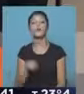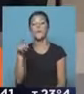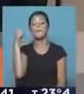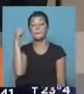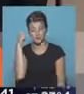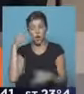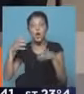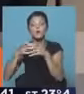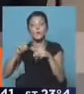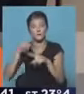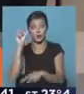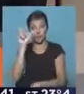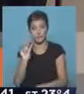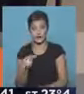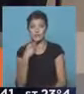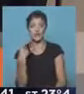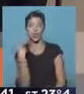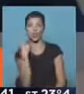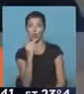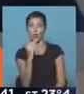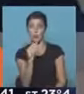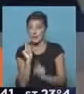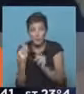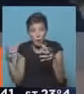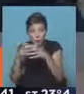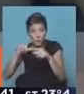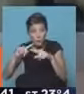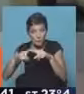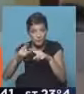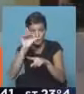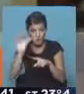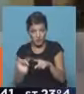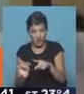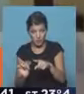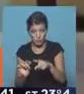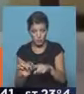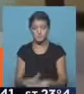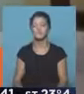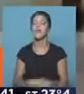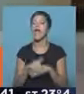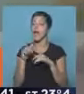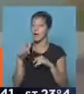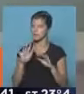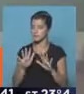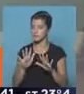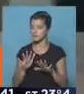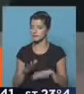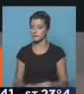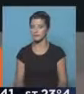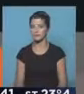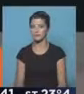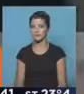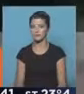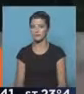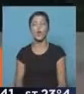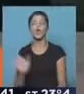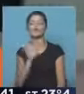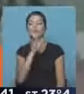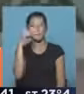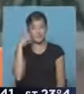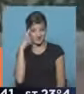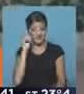republicano le dijo que no sus líderes ahora lo que está haciendo claro están mirando que lo que tiene en el congreso es una